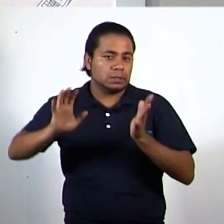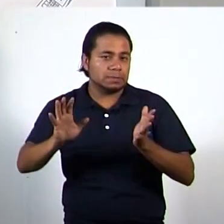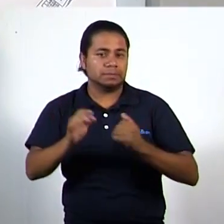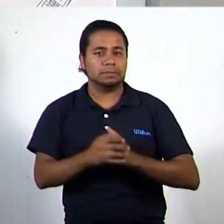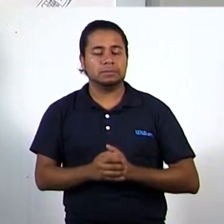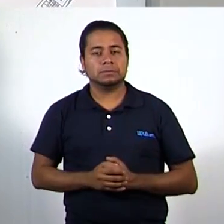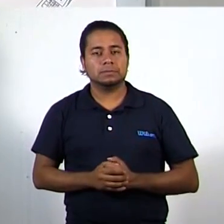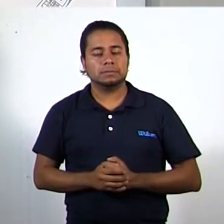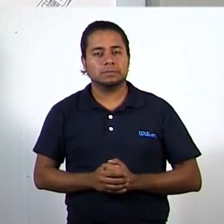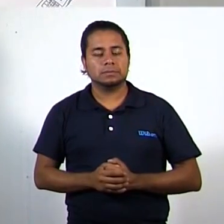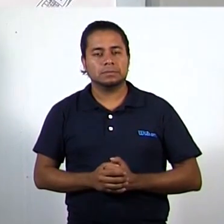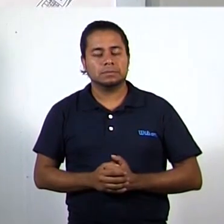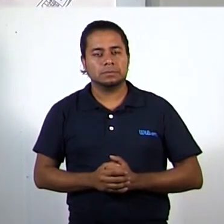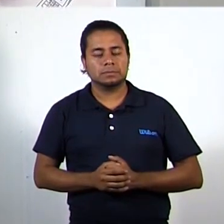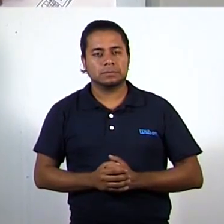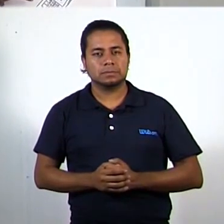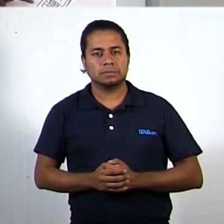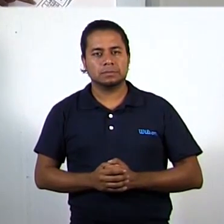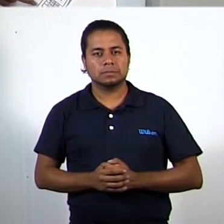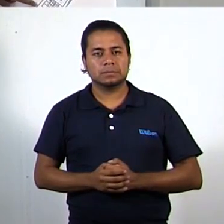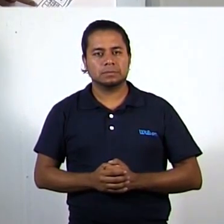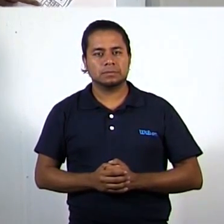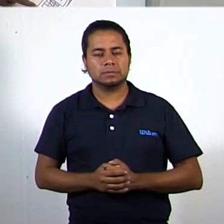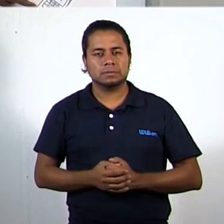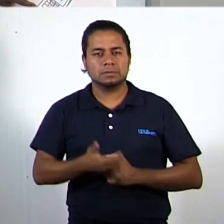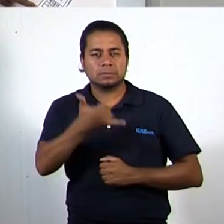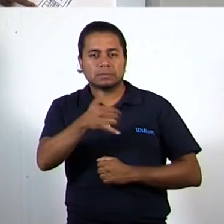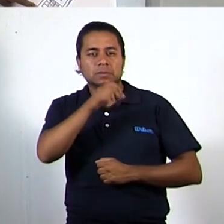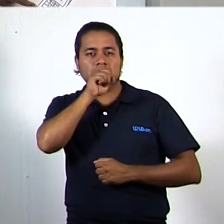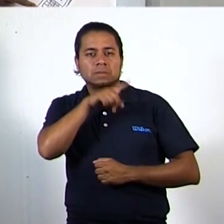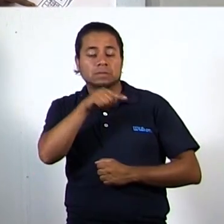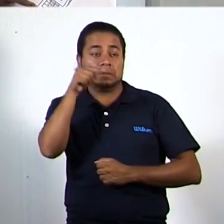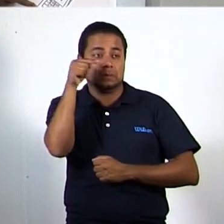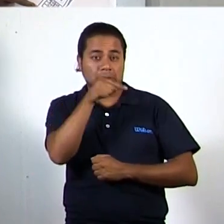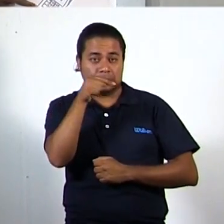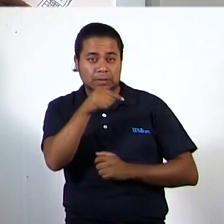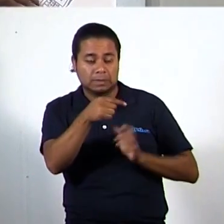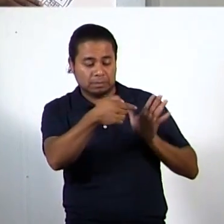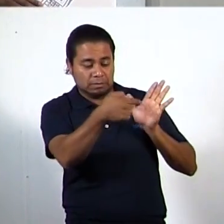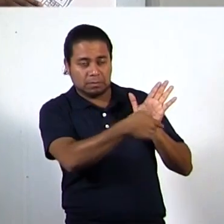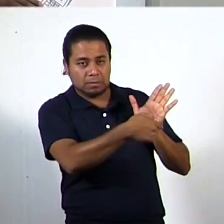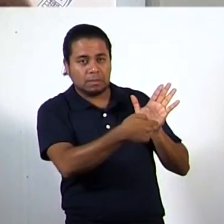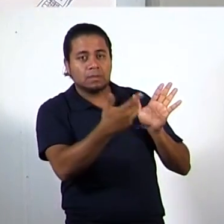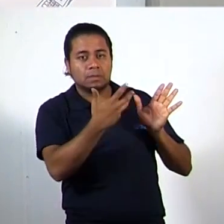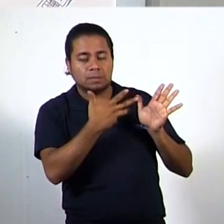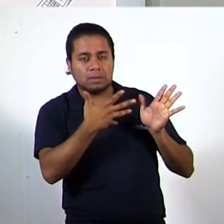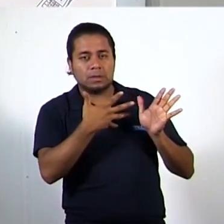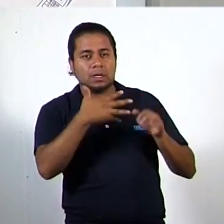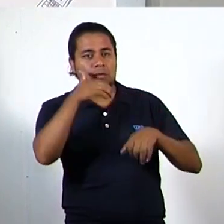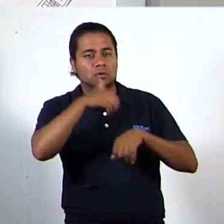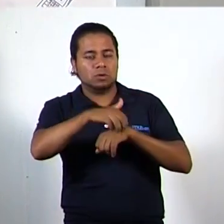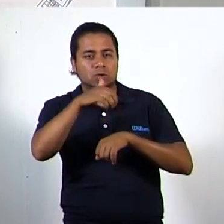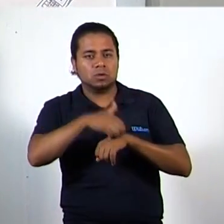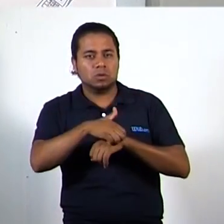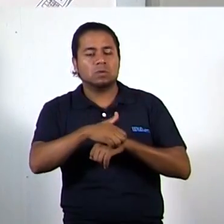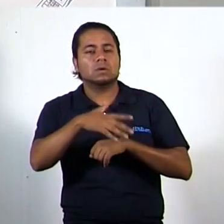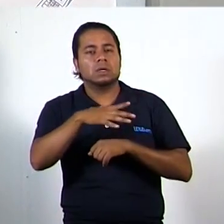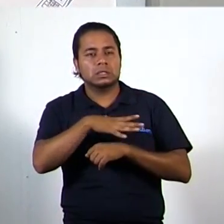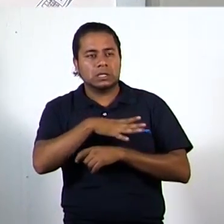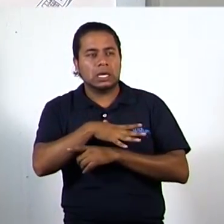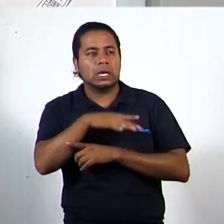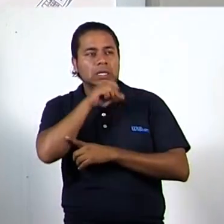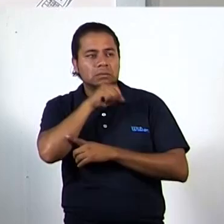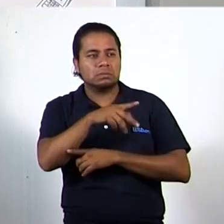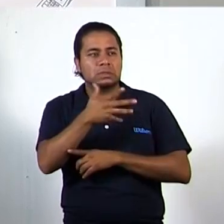Y sin duda alguna, aquí presentamos otro tipo de utilización de los números que volvemos a resaltar, que viene con los aparatos